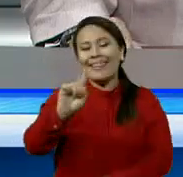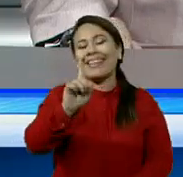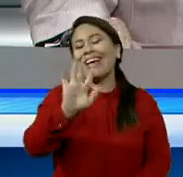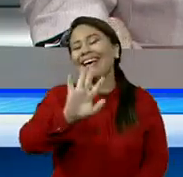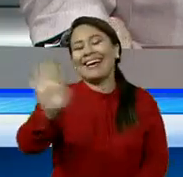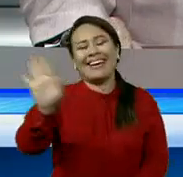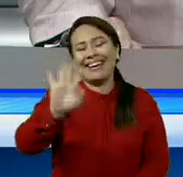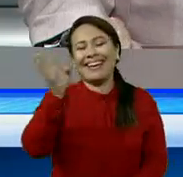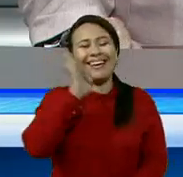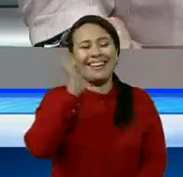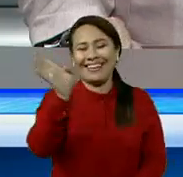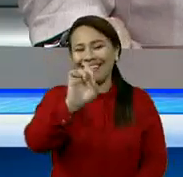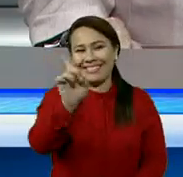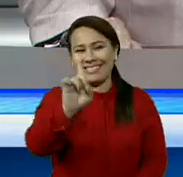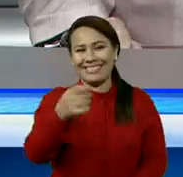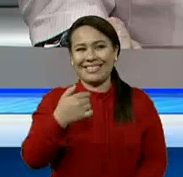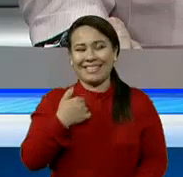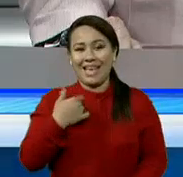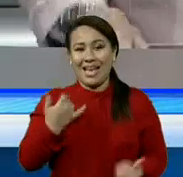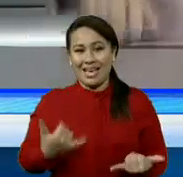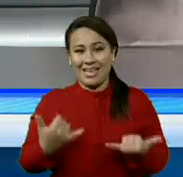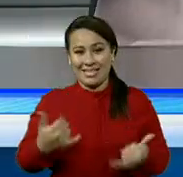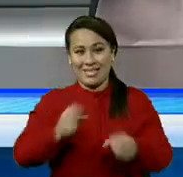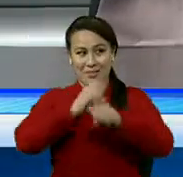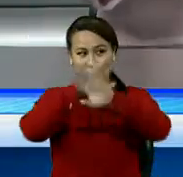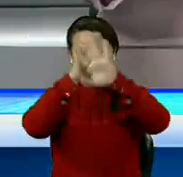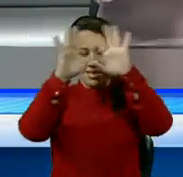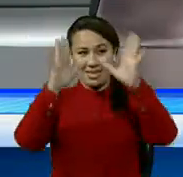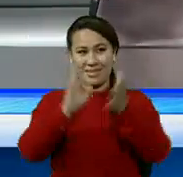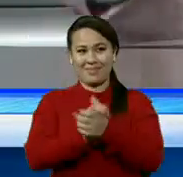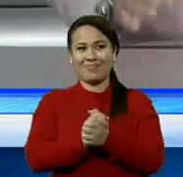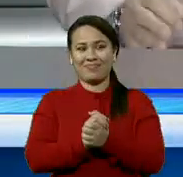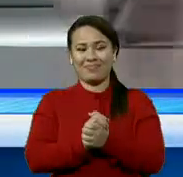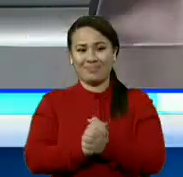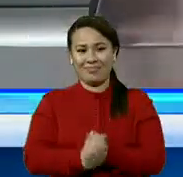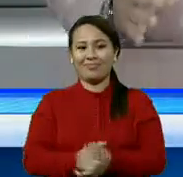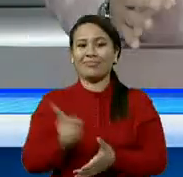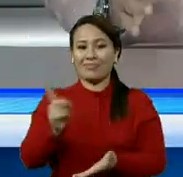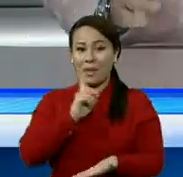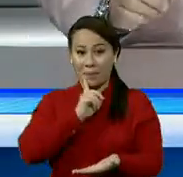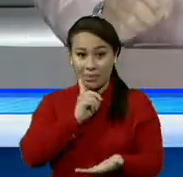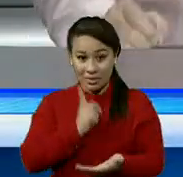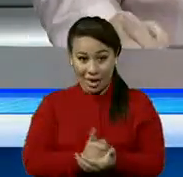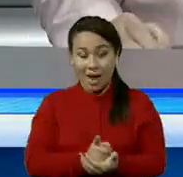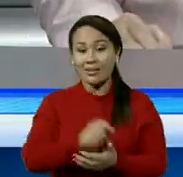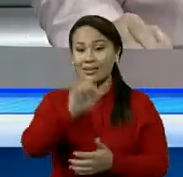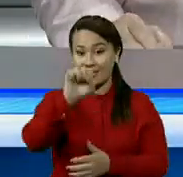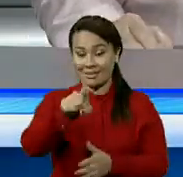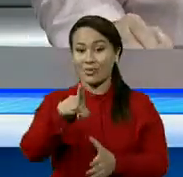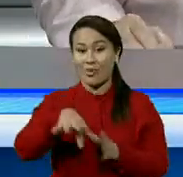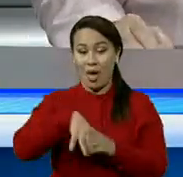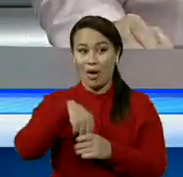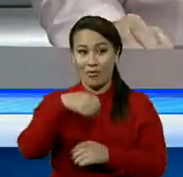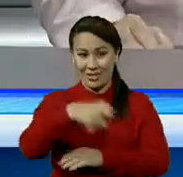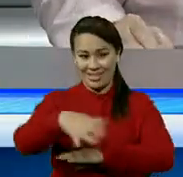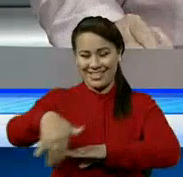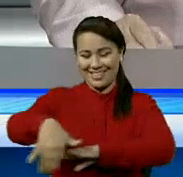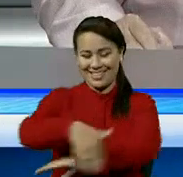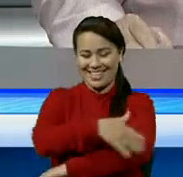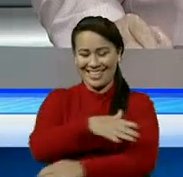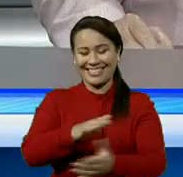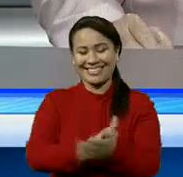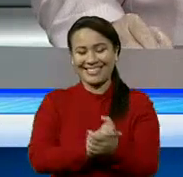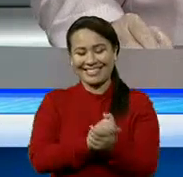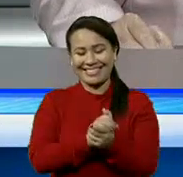No. Vamos a ser didácticos esta mañana. Ya, vamos a ser reales entonces. Queridos televidentes. Reales. Si salen a las calles, reales. Usted lo ha dicho,